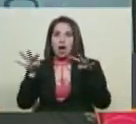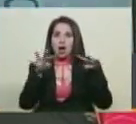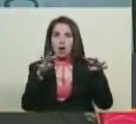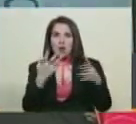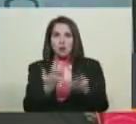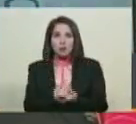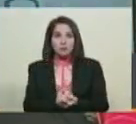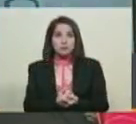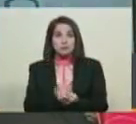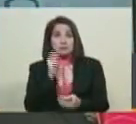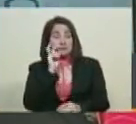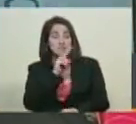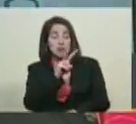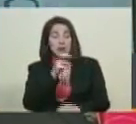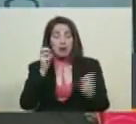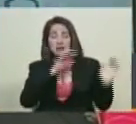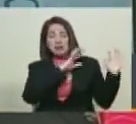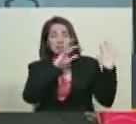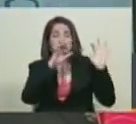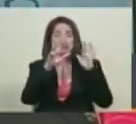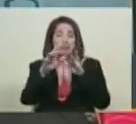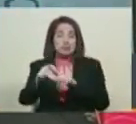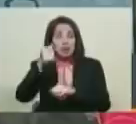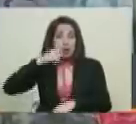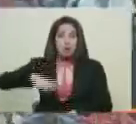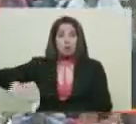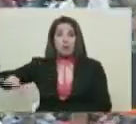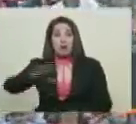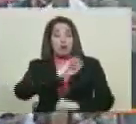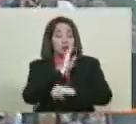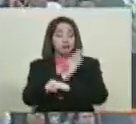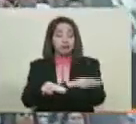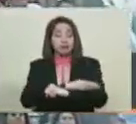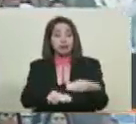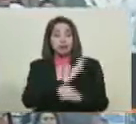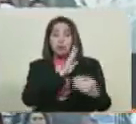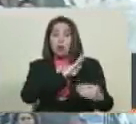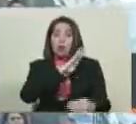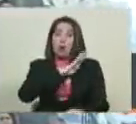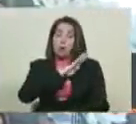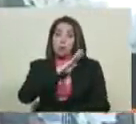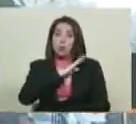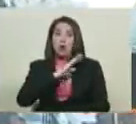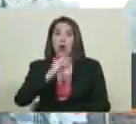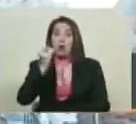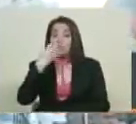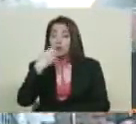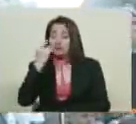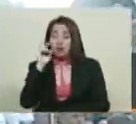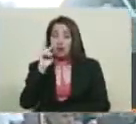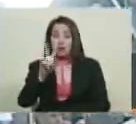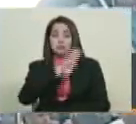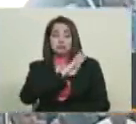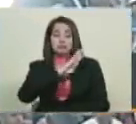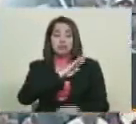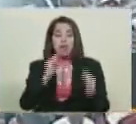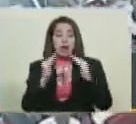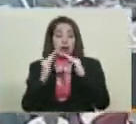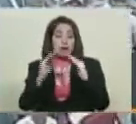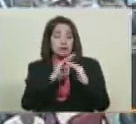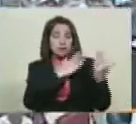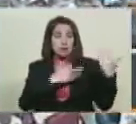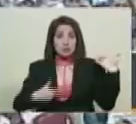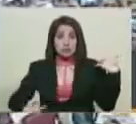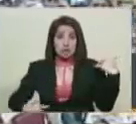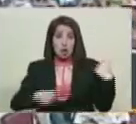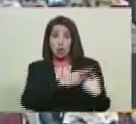Que se llene del pueblo, dueño único, soberano, de este palacio presidencial. Y ustedes